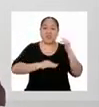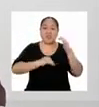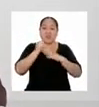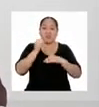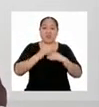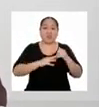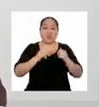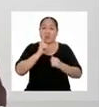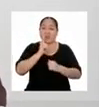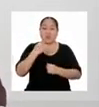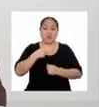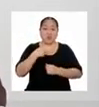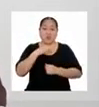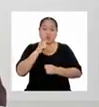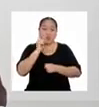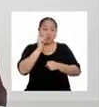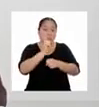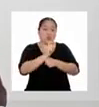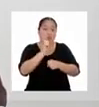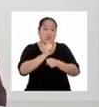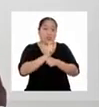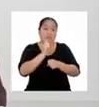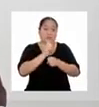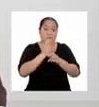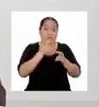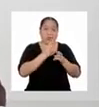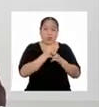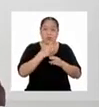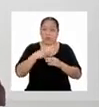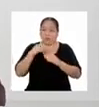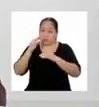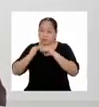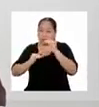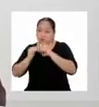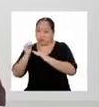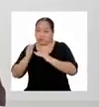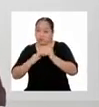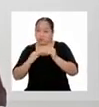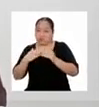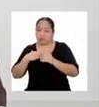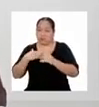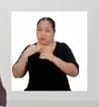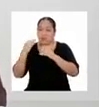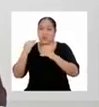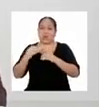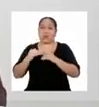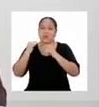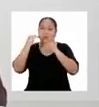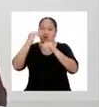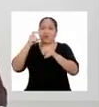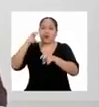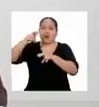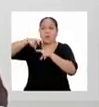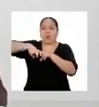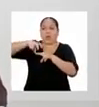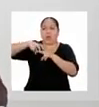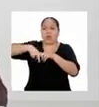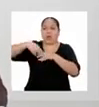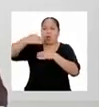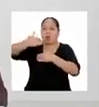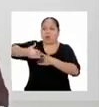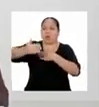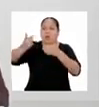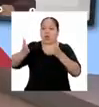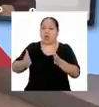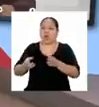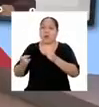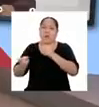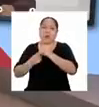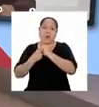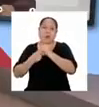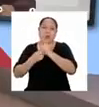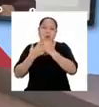no estoy enseñando matemática, armo objetos en mi casa. He armado un librero, una banca y unas cajas para guardar